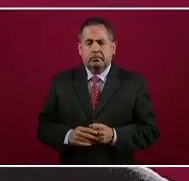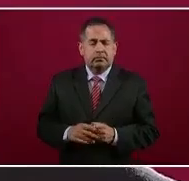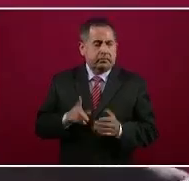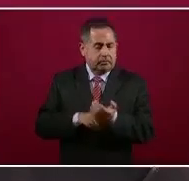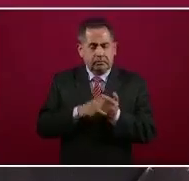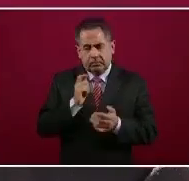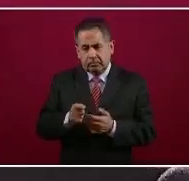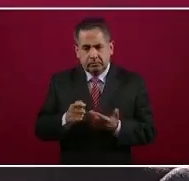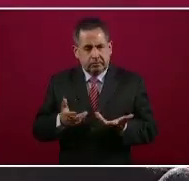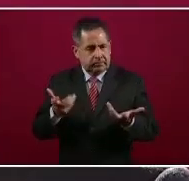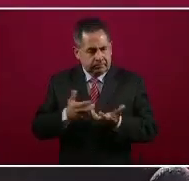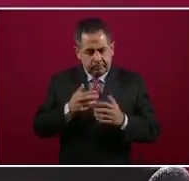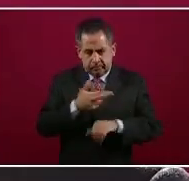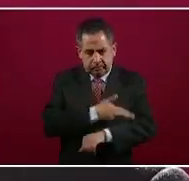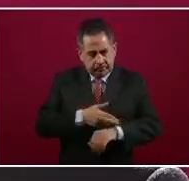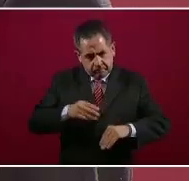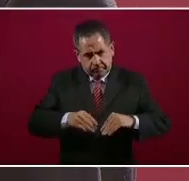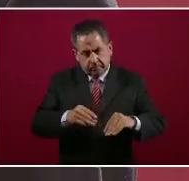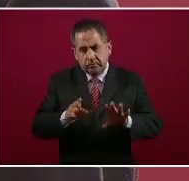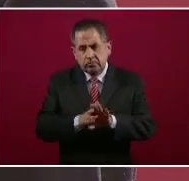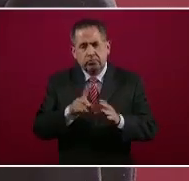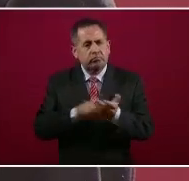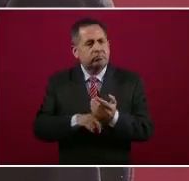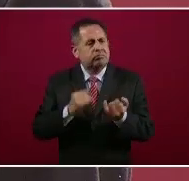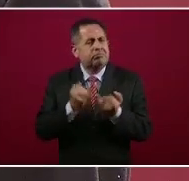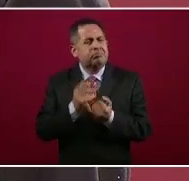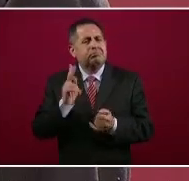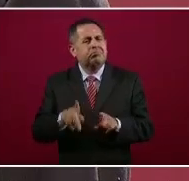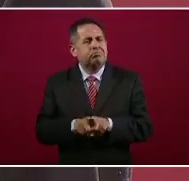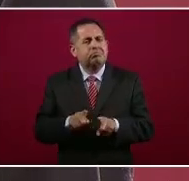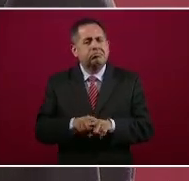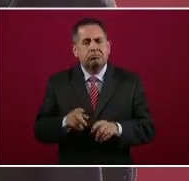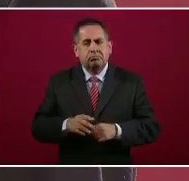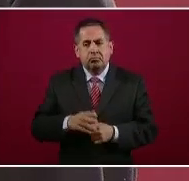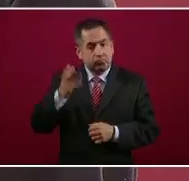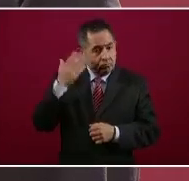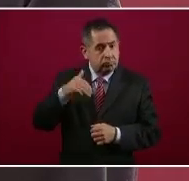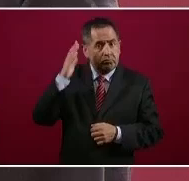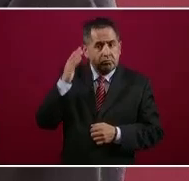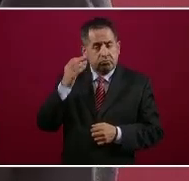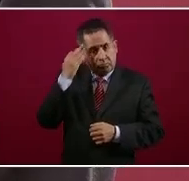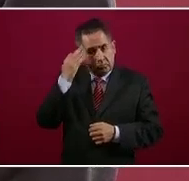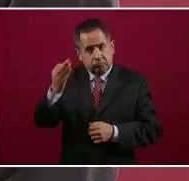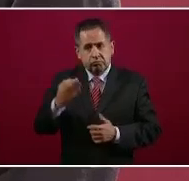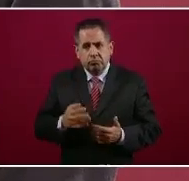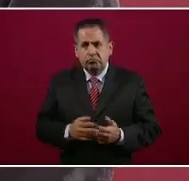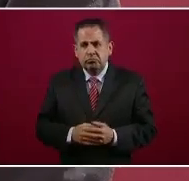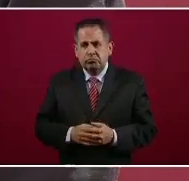se actúe como lo hicieron en su momento